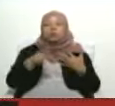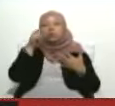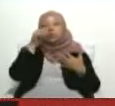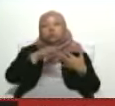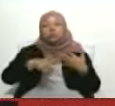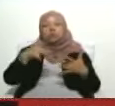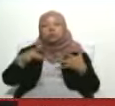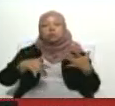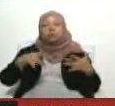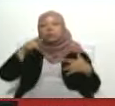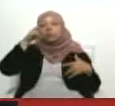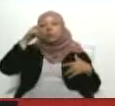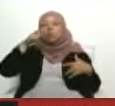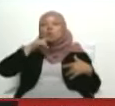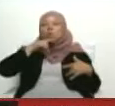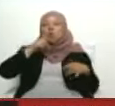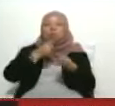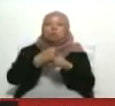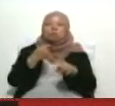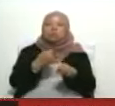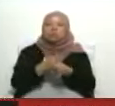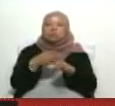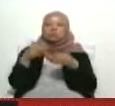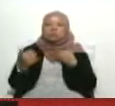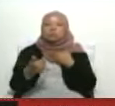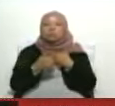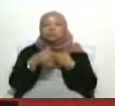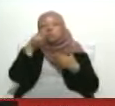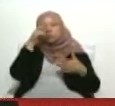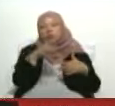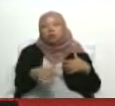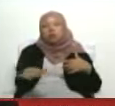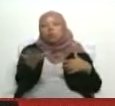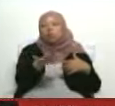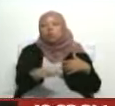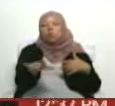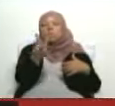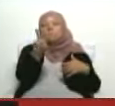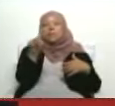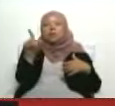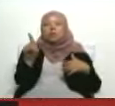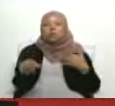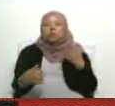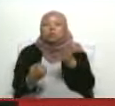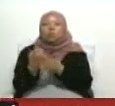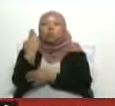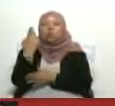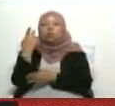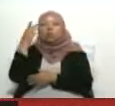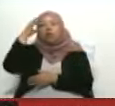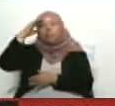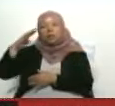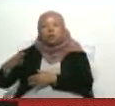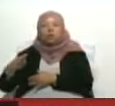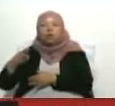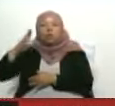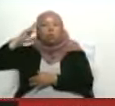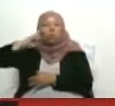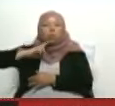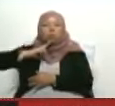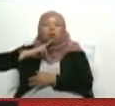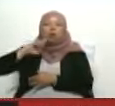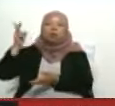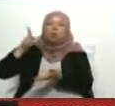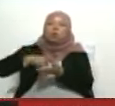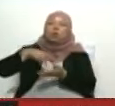ya develado y desmantelado para atacar la 21 Brigada de Infantería del Ejército Bolivariano, ubicado